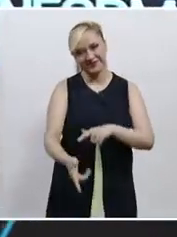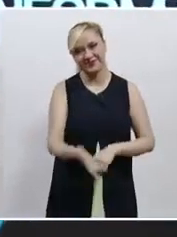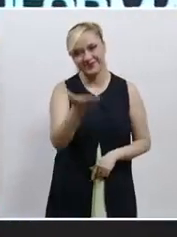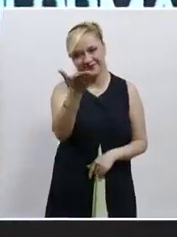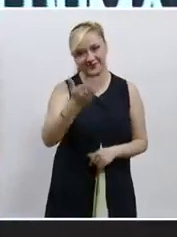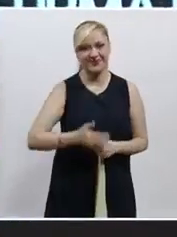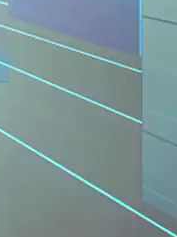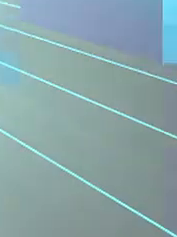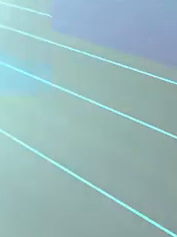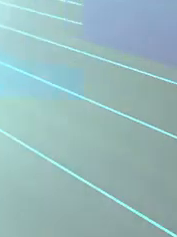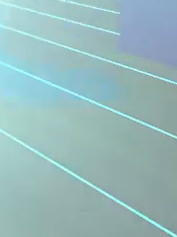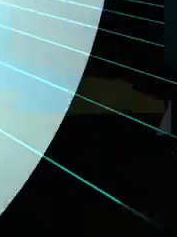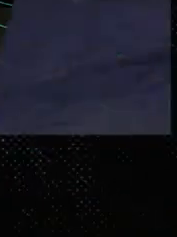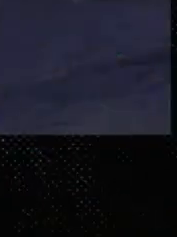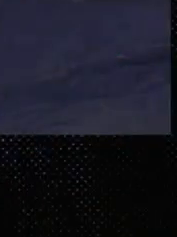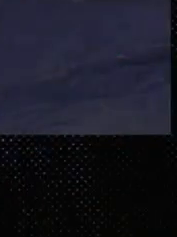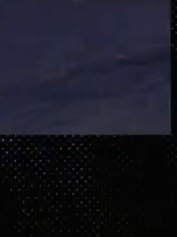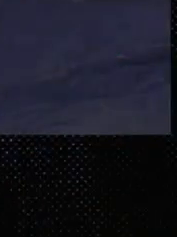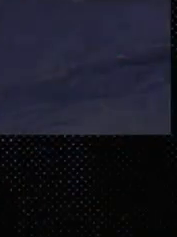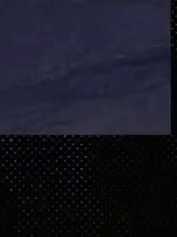Informativo.